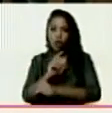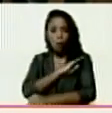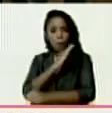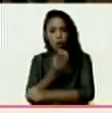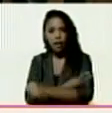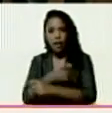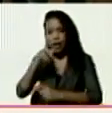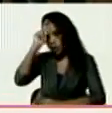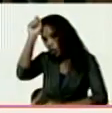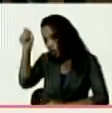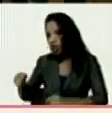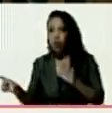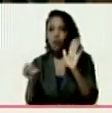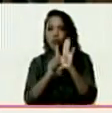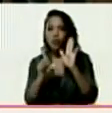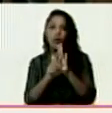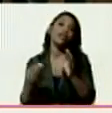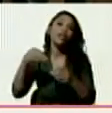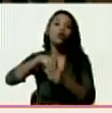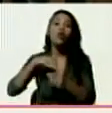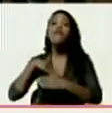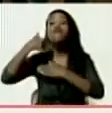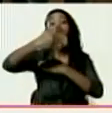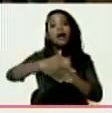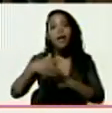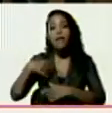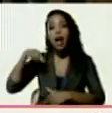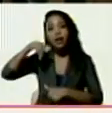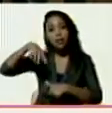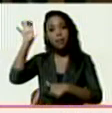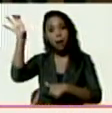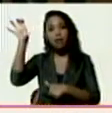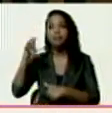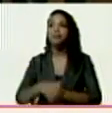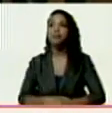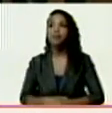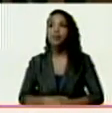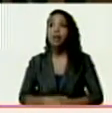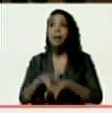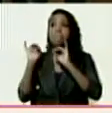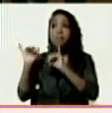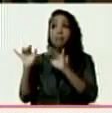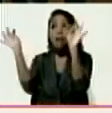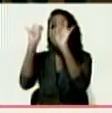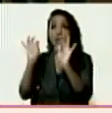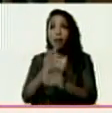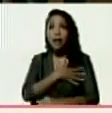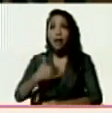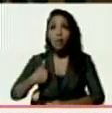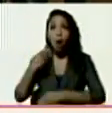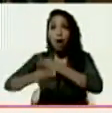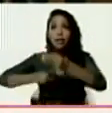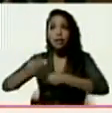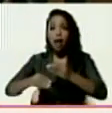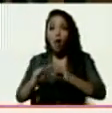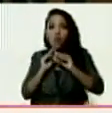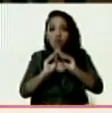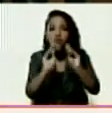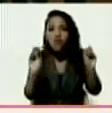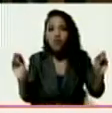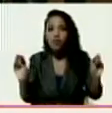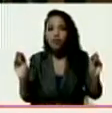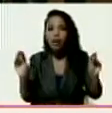reconocido legítimamente dentro y fuera del país. De la misma manera, queremos hacerle un llamado, porque